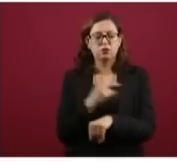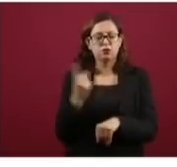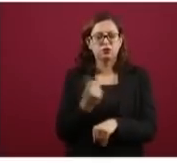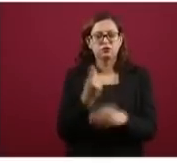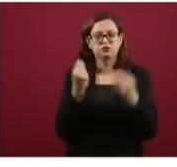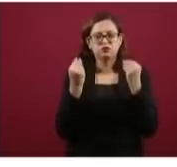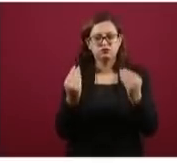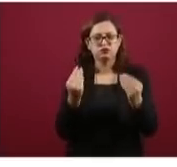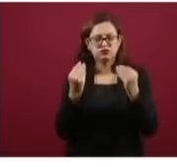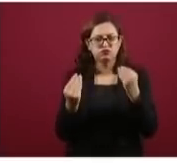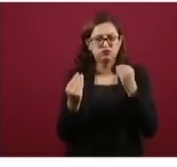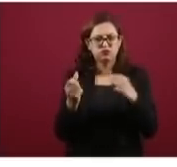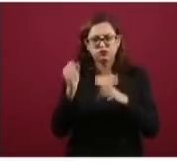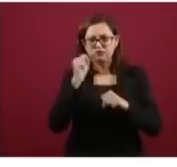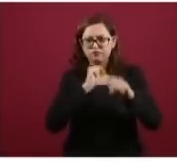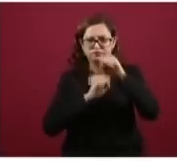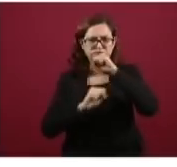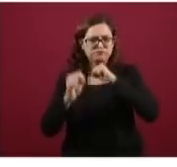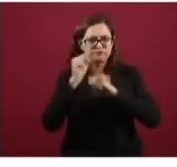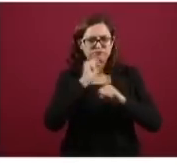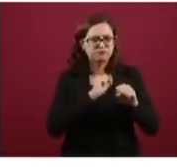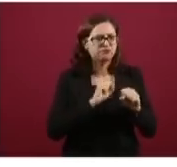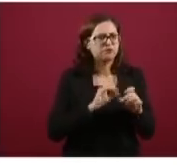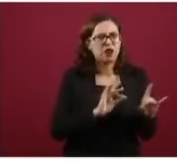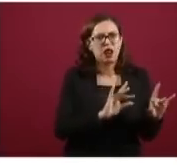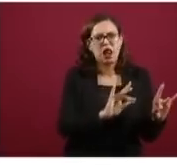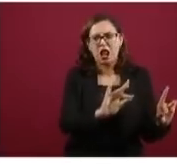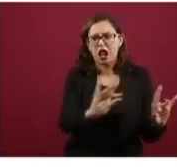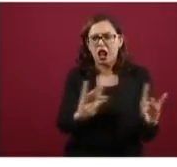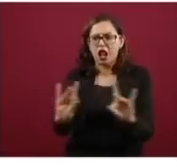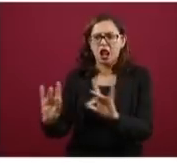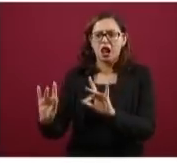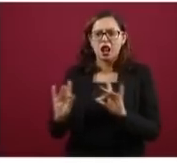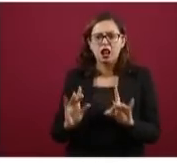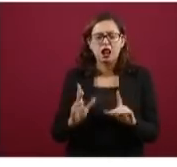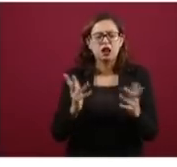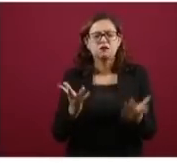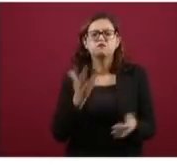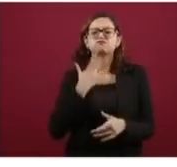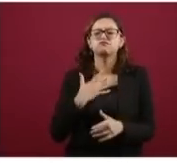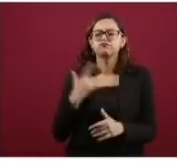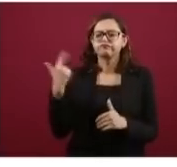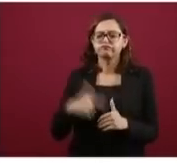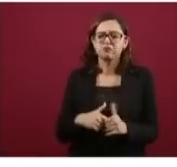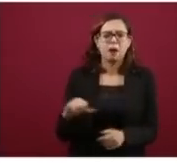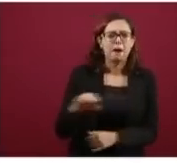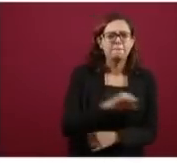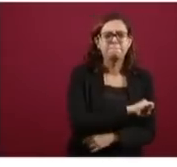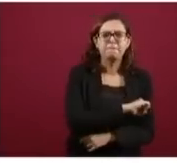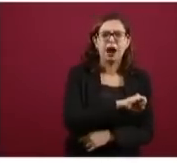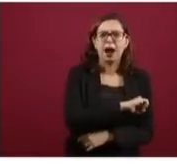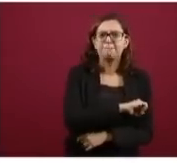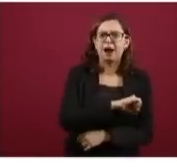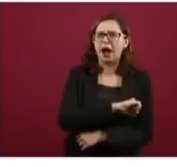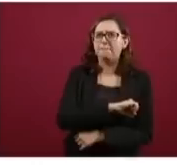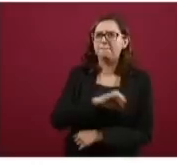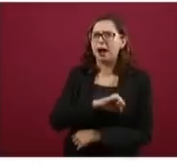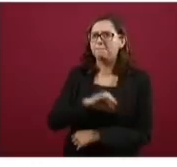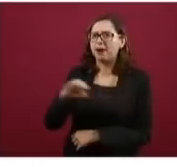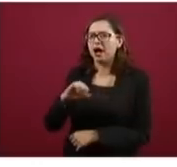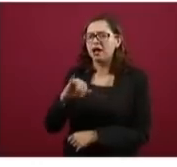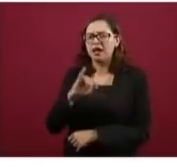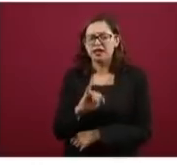en esta semana que está concluyendo que los precios de los combustibles habían subido que por el